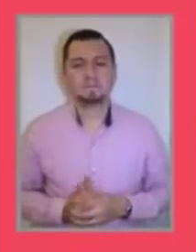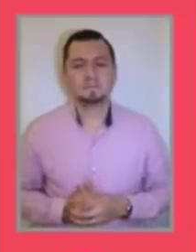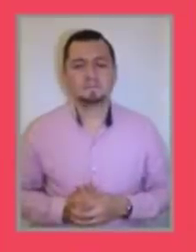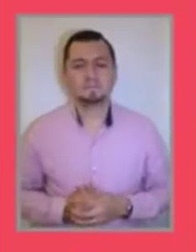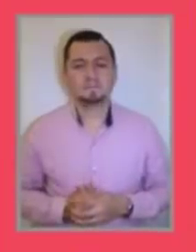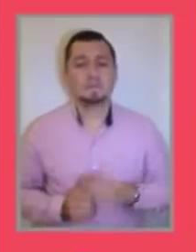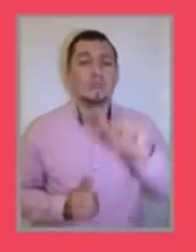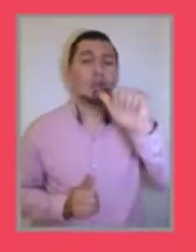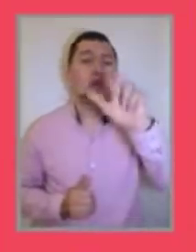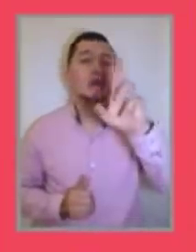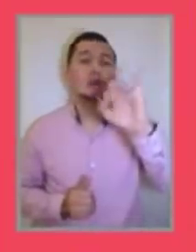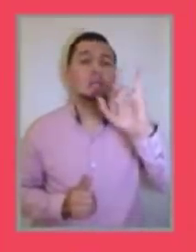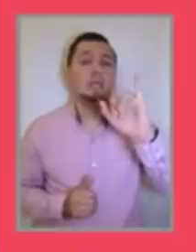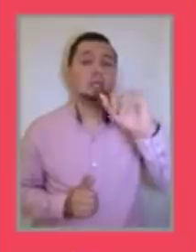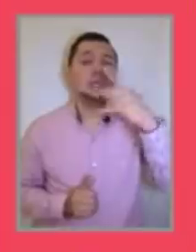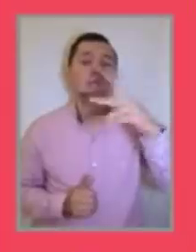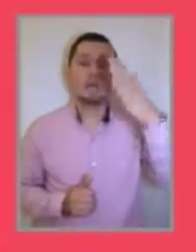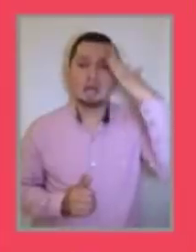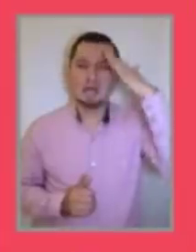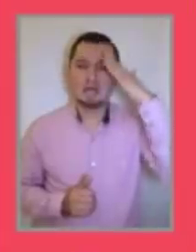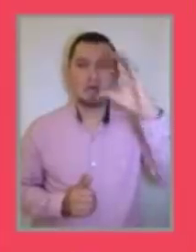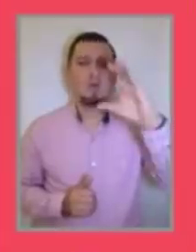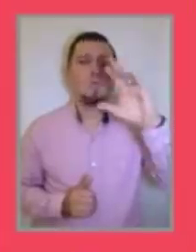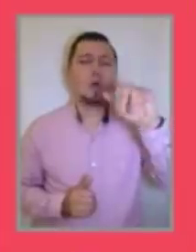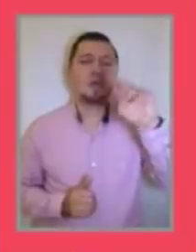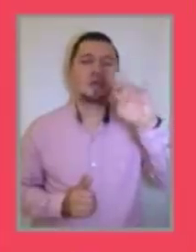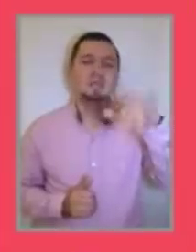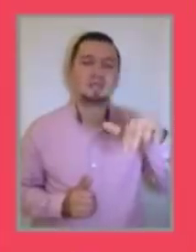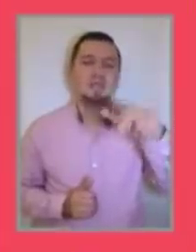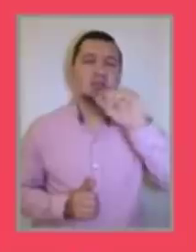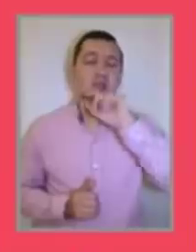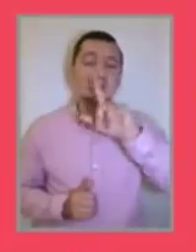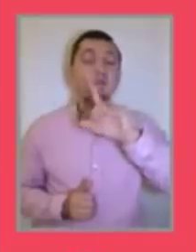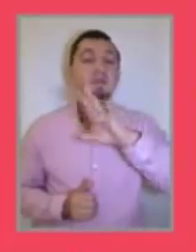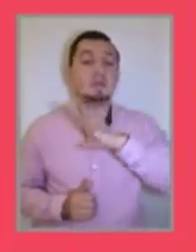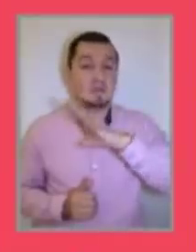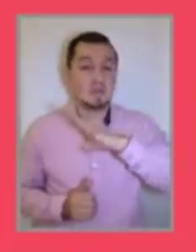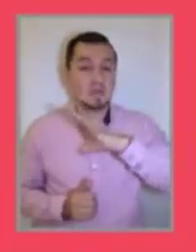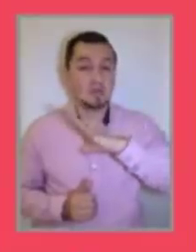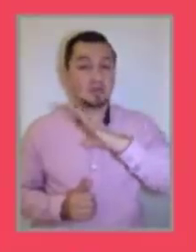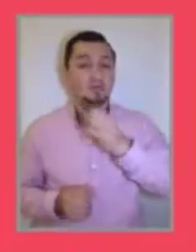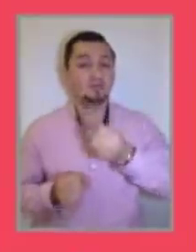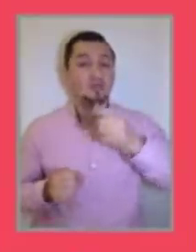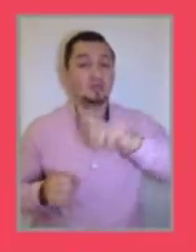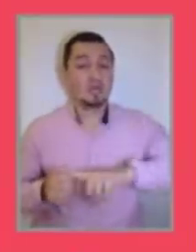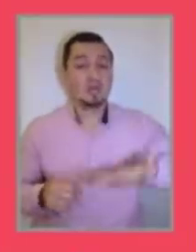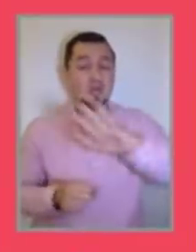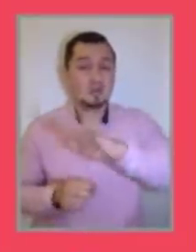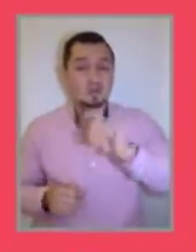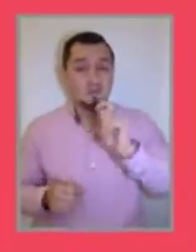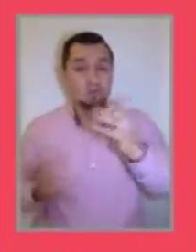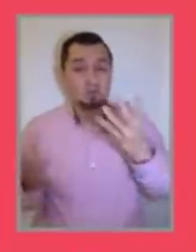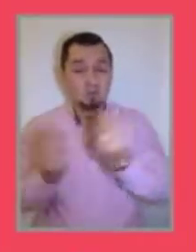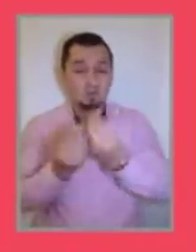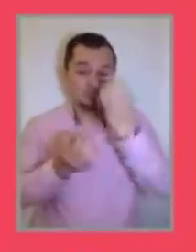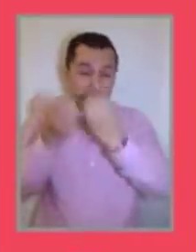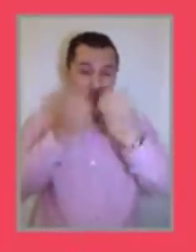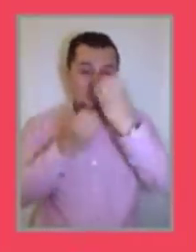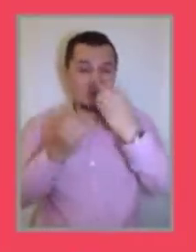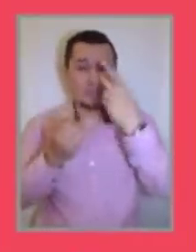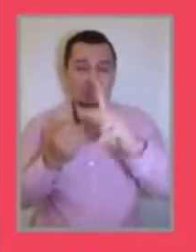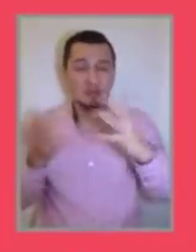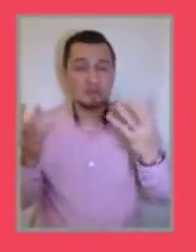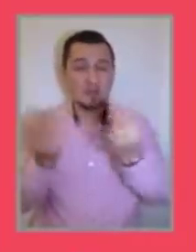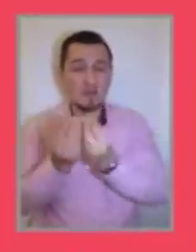Aremi Reyes, de Líder Informativo y Cuadratín, Jalisco. Hay indignación social porque, de acuerdo con un dictamen del Instituto Jalisciense de